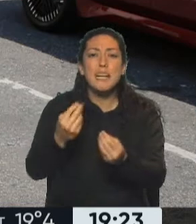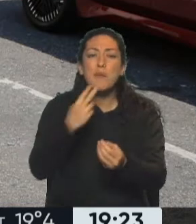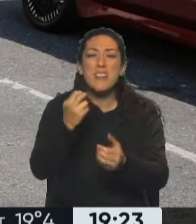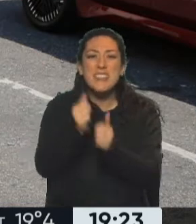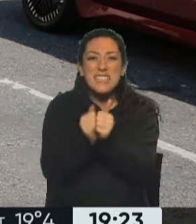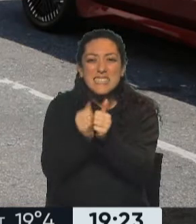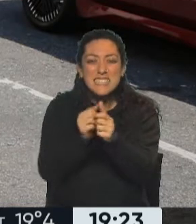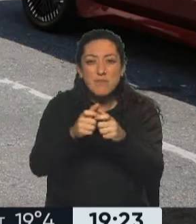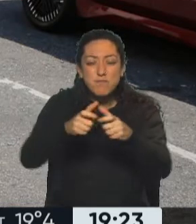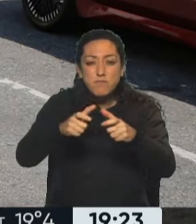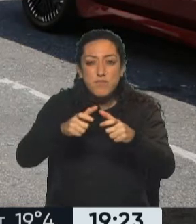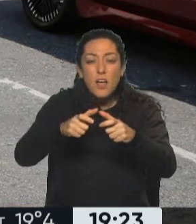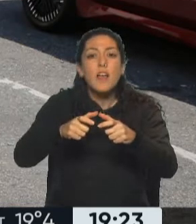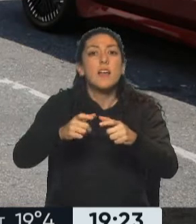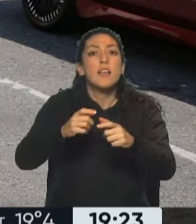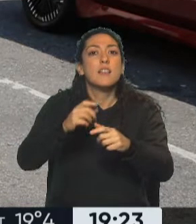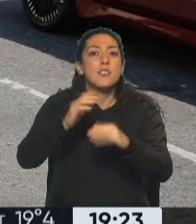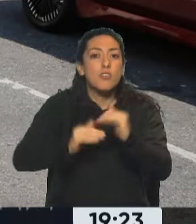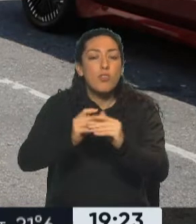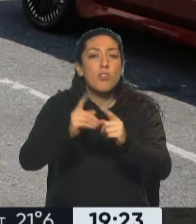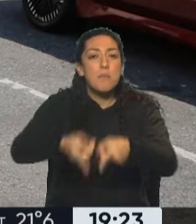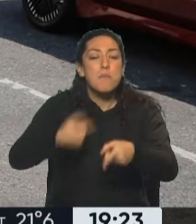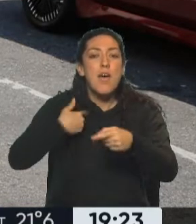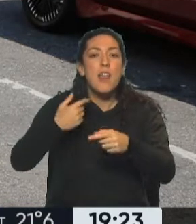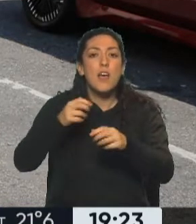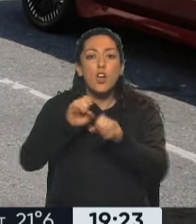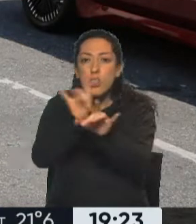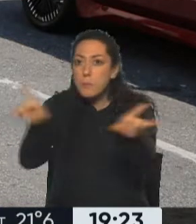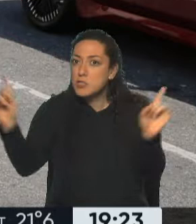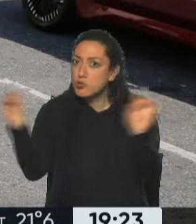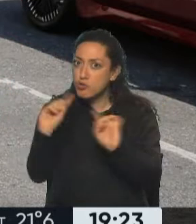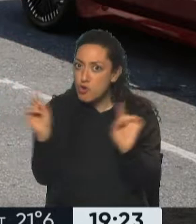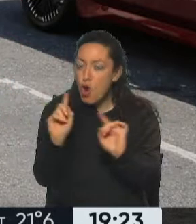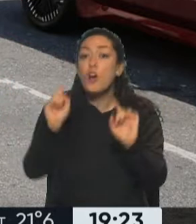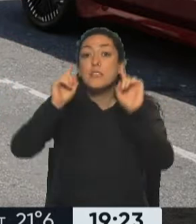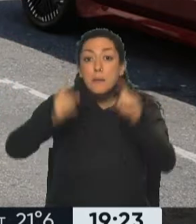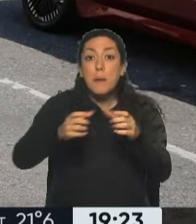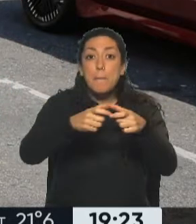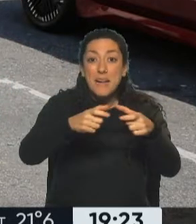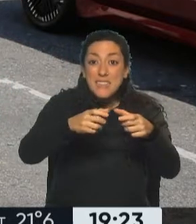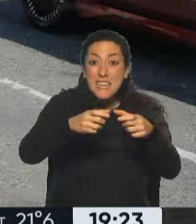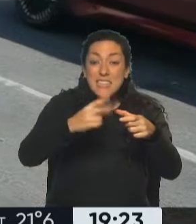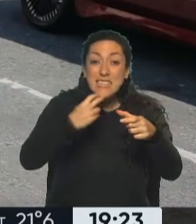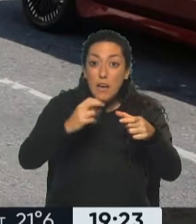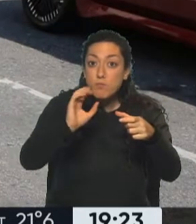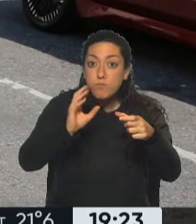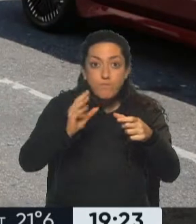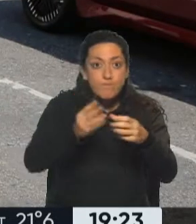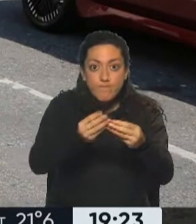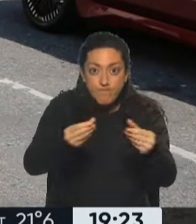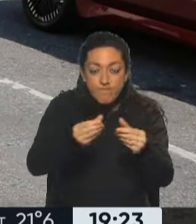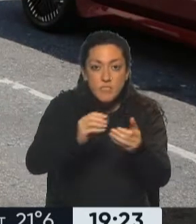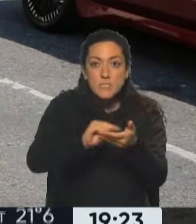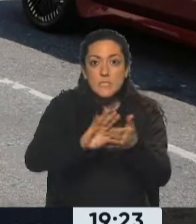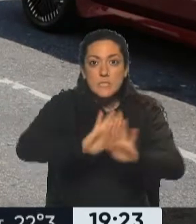no genere contaminación. Construir baterías y reciclarlas es muy interesante, pero hoy nos vamos a detener en cómo es